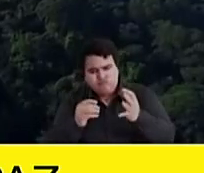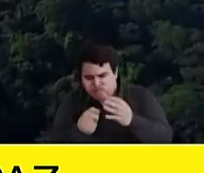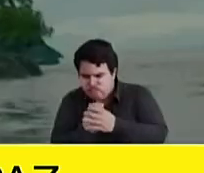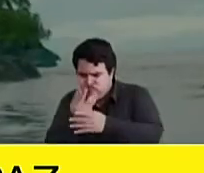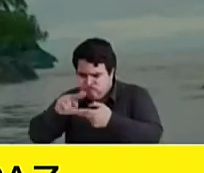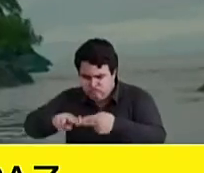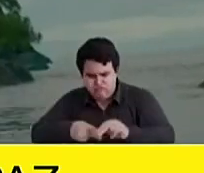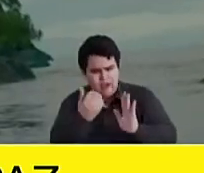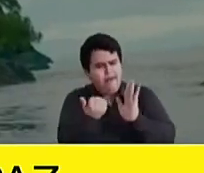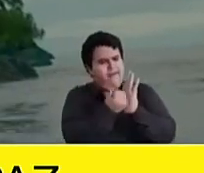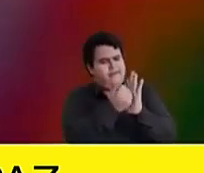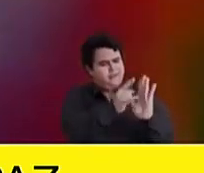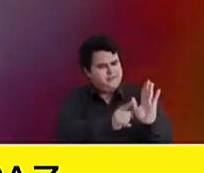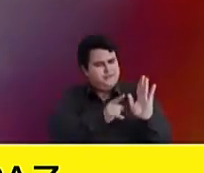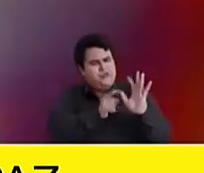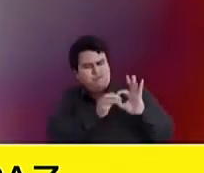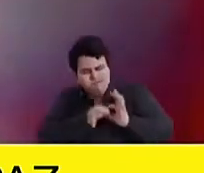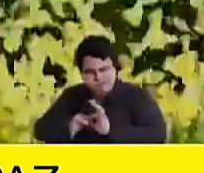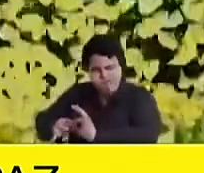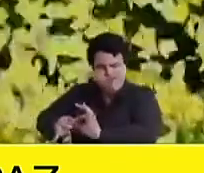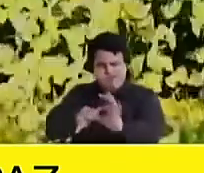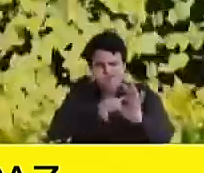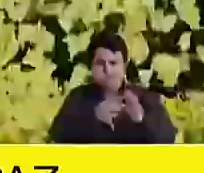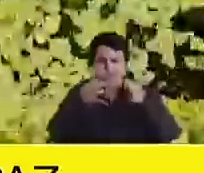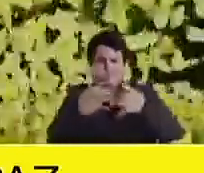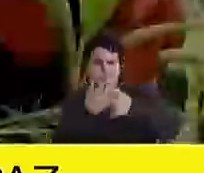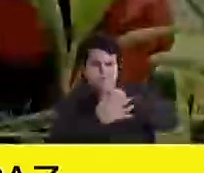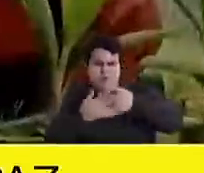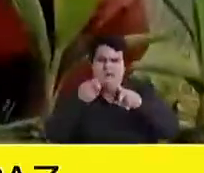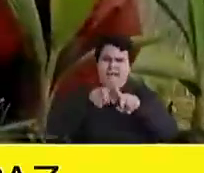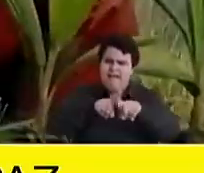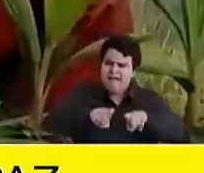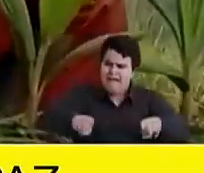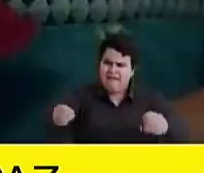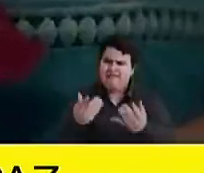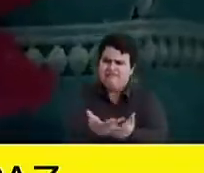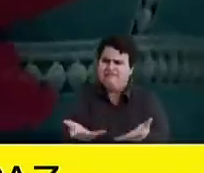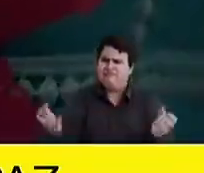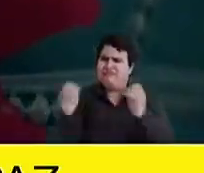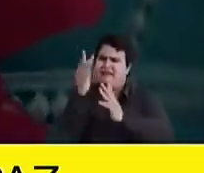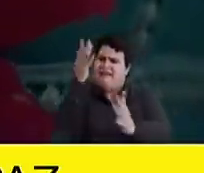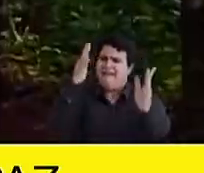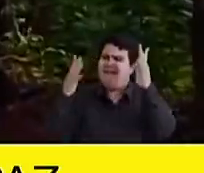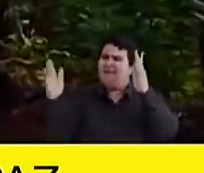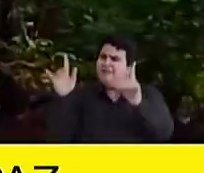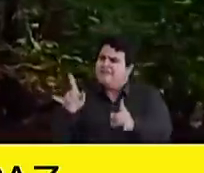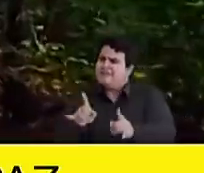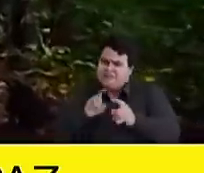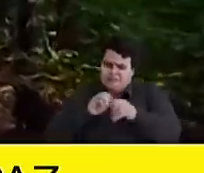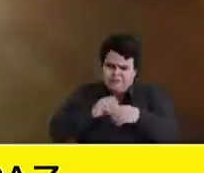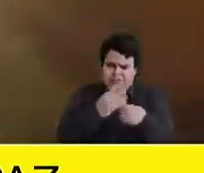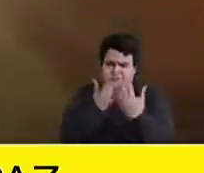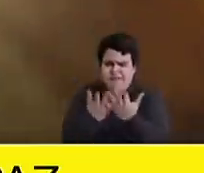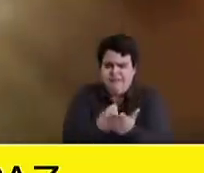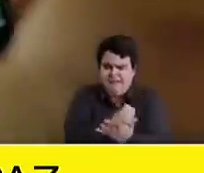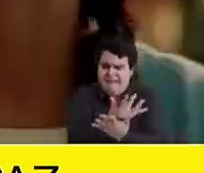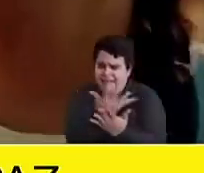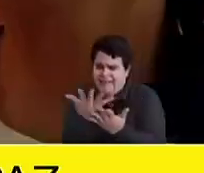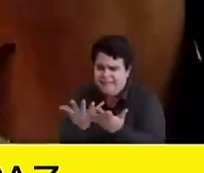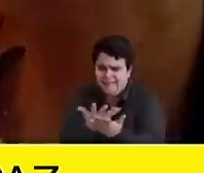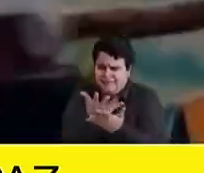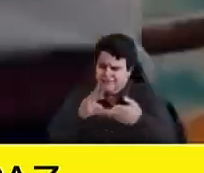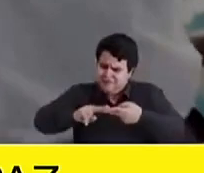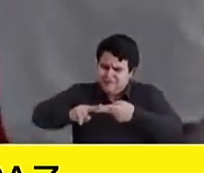Bueno, pues ese es el reto del Plan Nacional de Desarrollo y por eso cuando uno habla de la justicia social tiene que encontrar